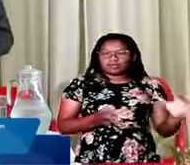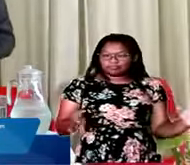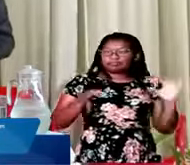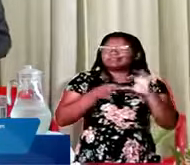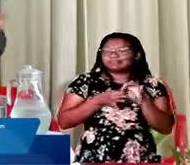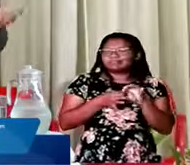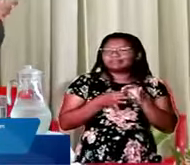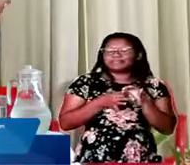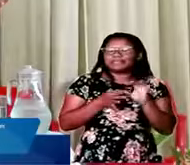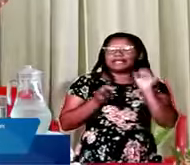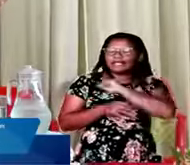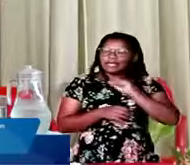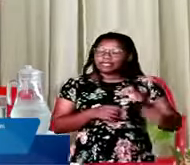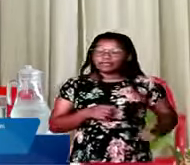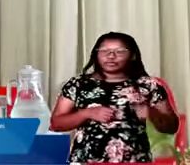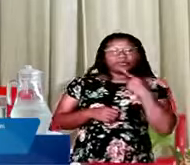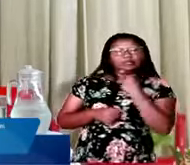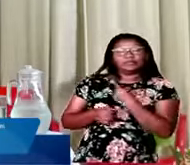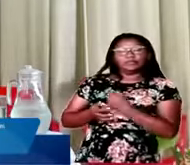Le dijo el Señor: